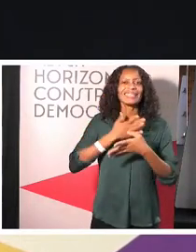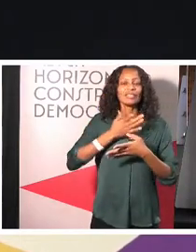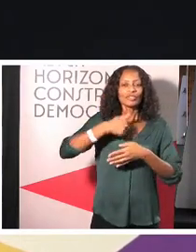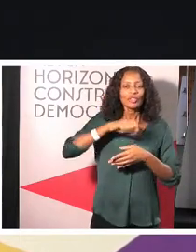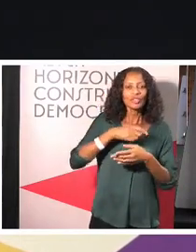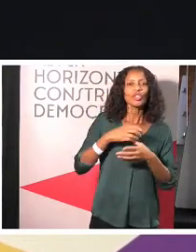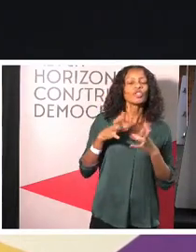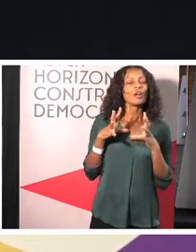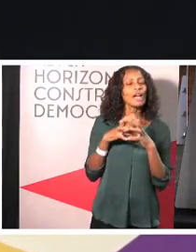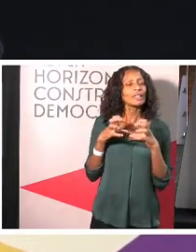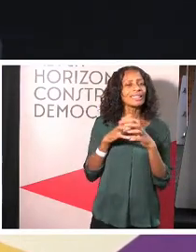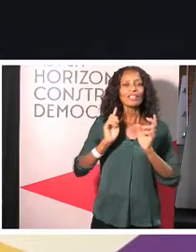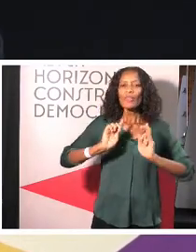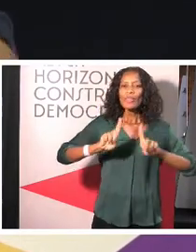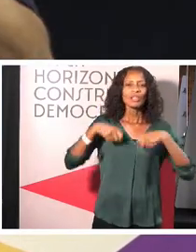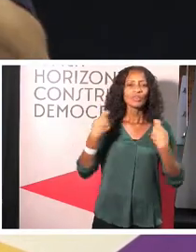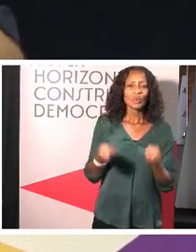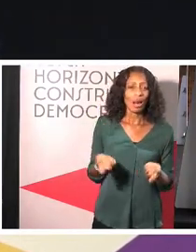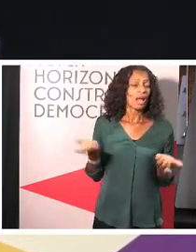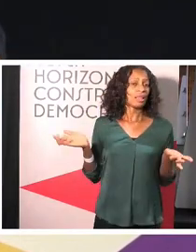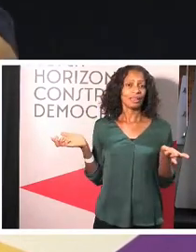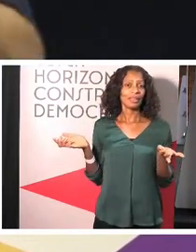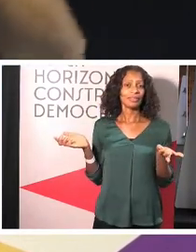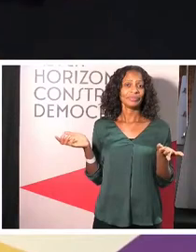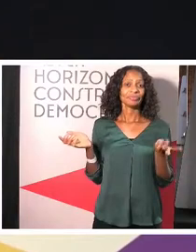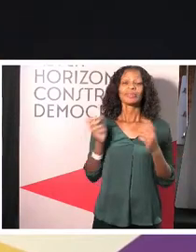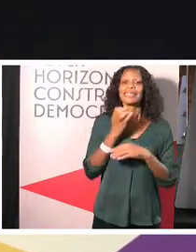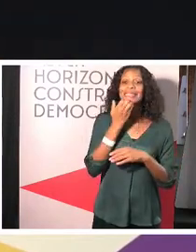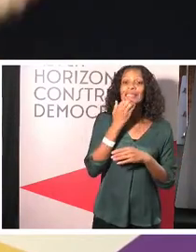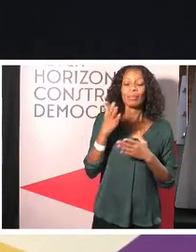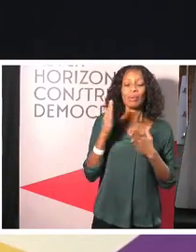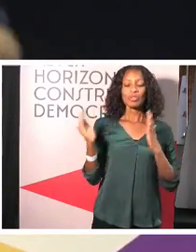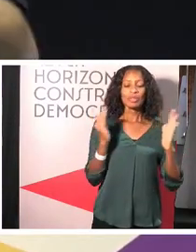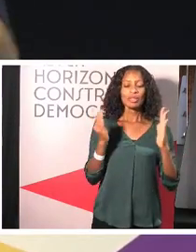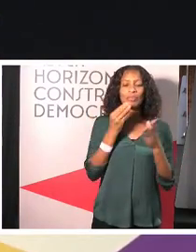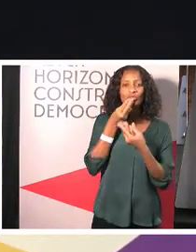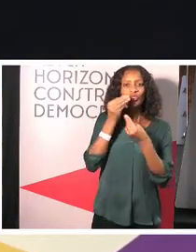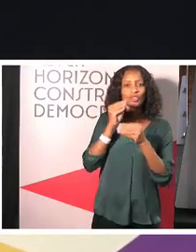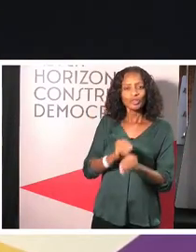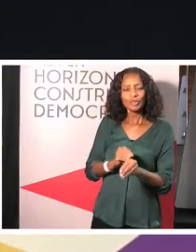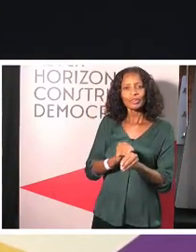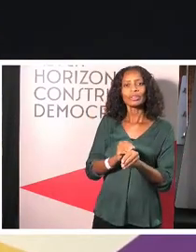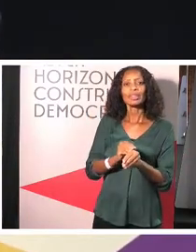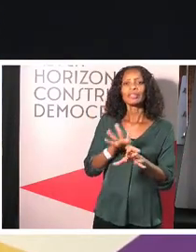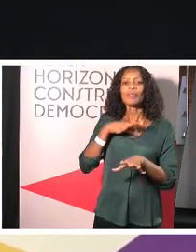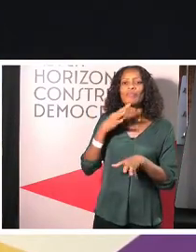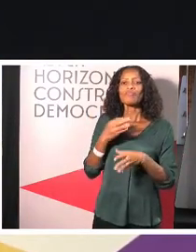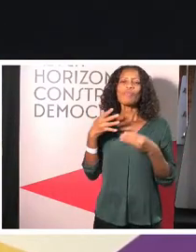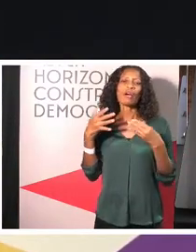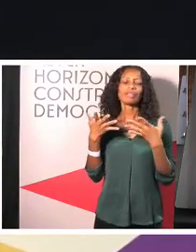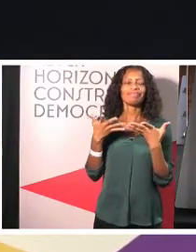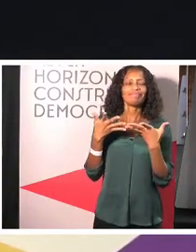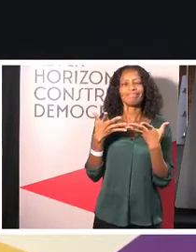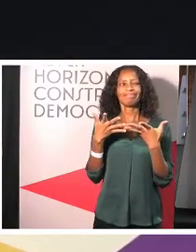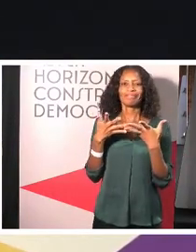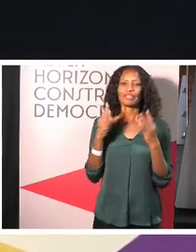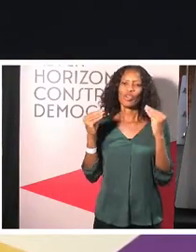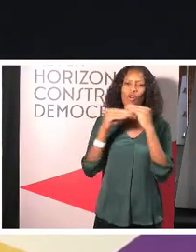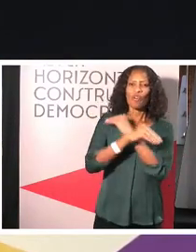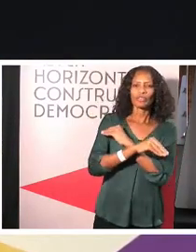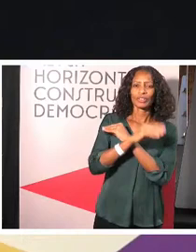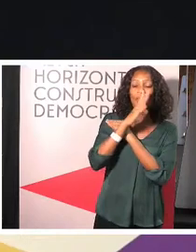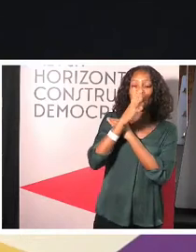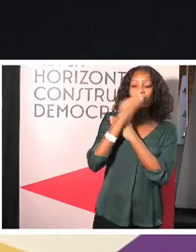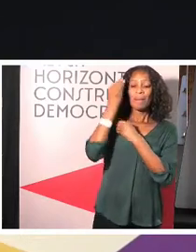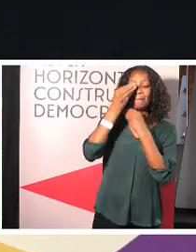al propio ámbito de la producción, que es algo en lo que Marx entra en un determinado momento histórico y que puede haberse confundido, y que puede no ser todo lo que es nuestra